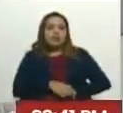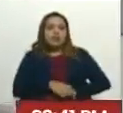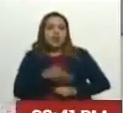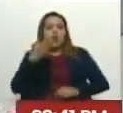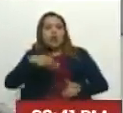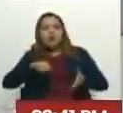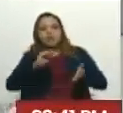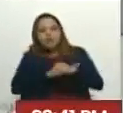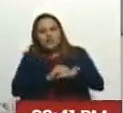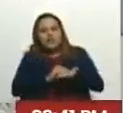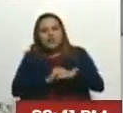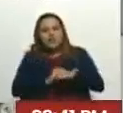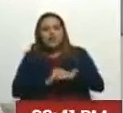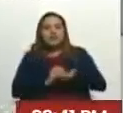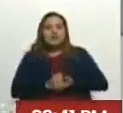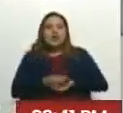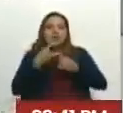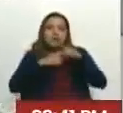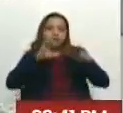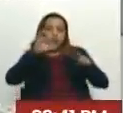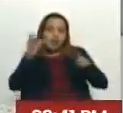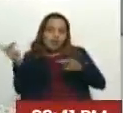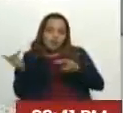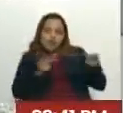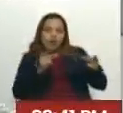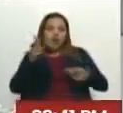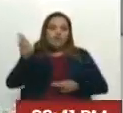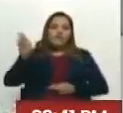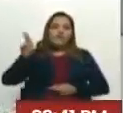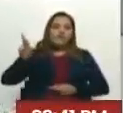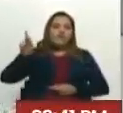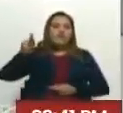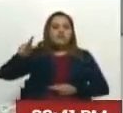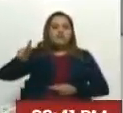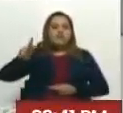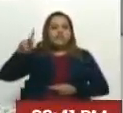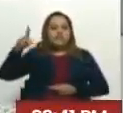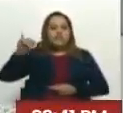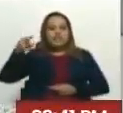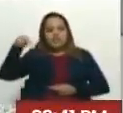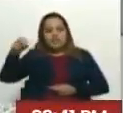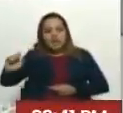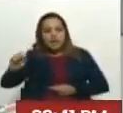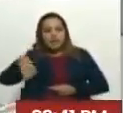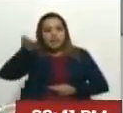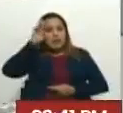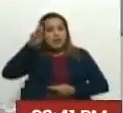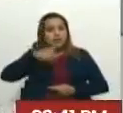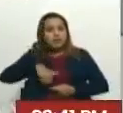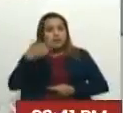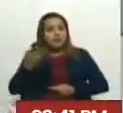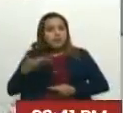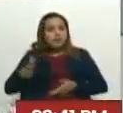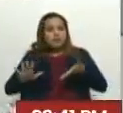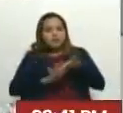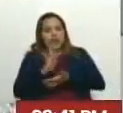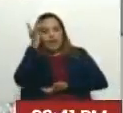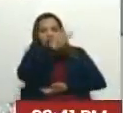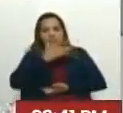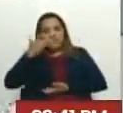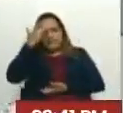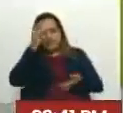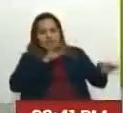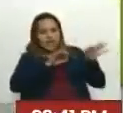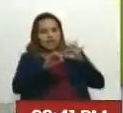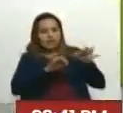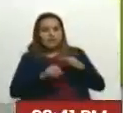con otra agrupación y otro espectáculo de uno de los maestros más importantes de África en el ámbito teatral. Ahora bien,